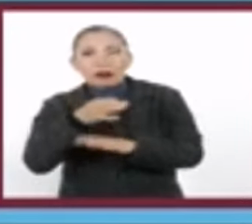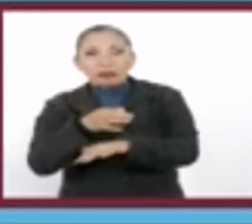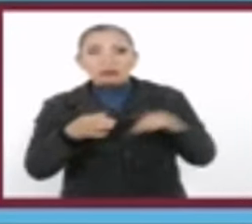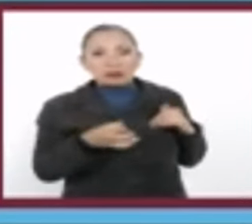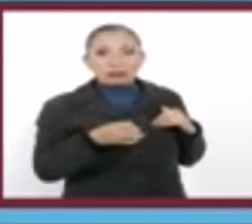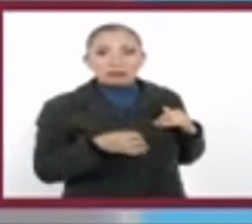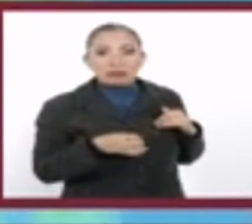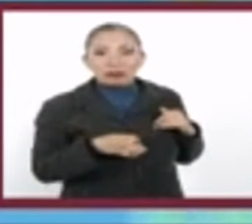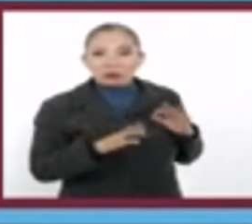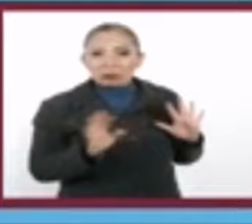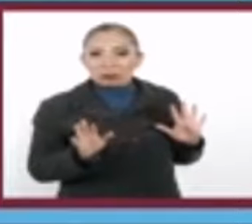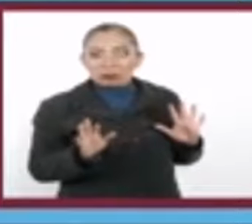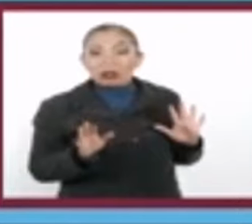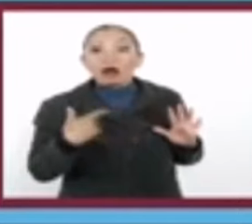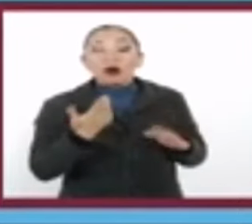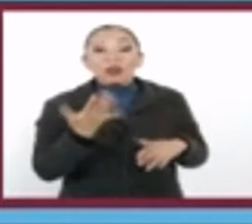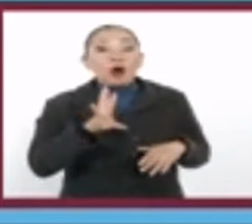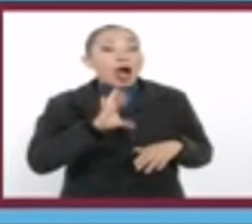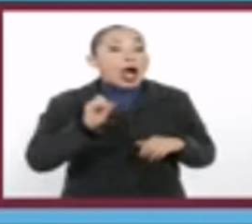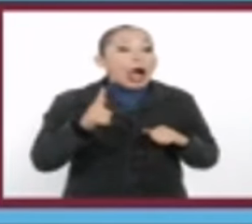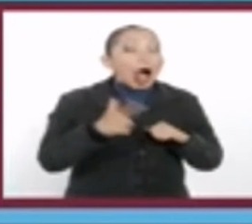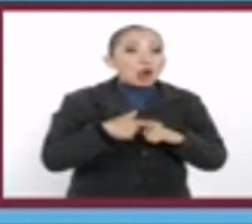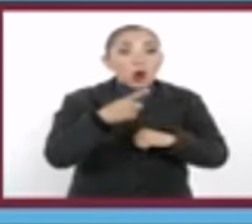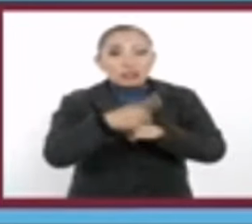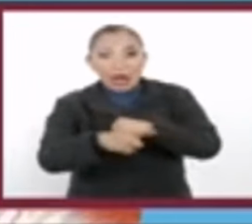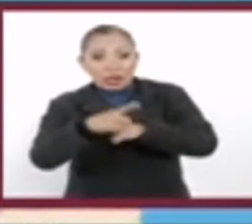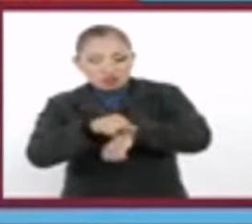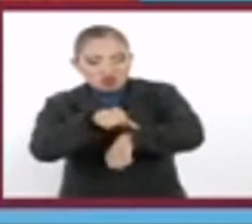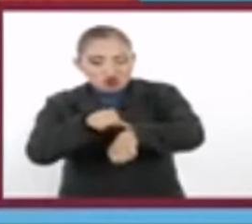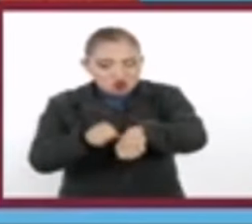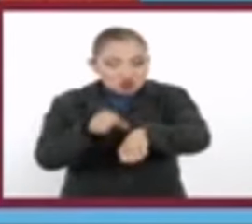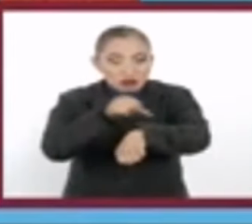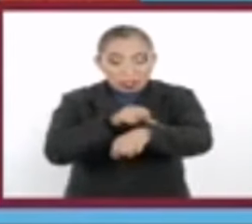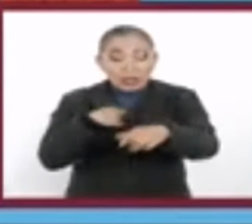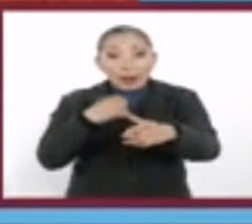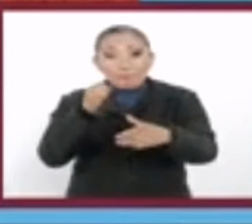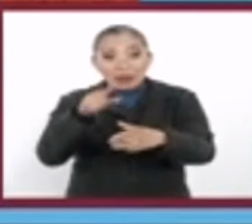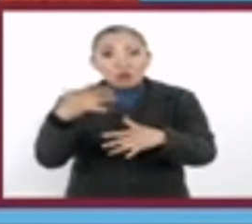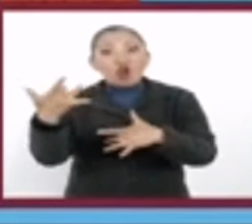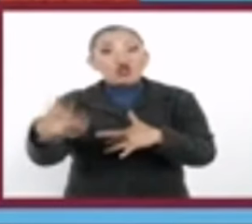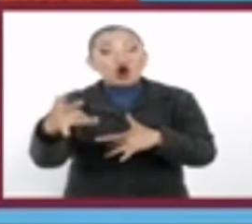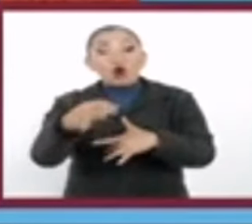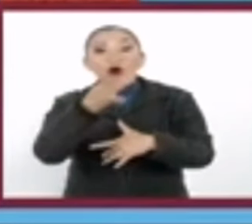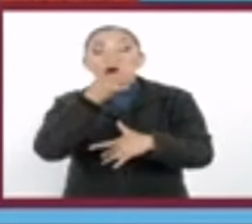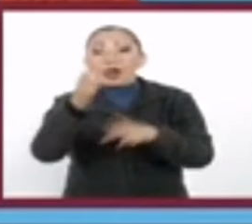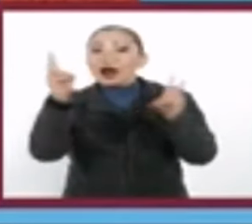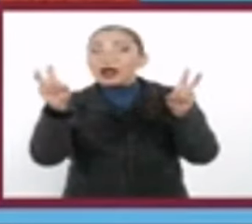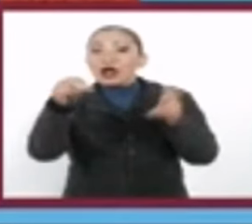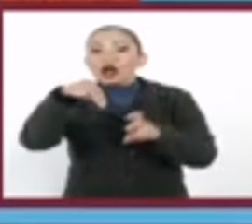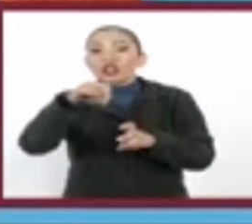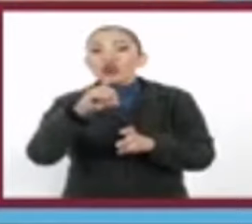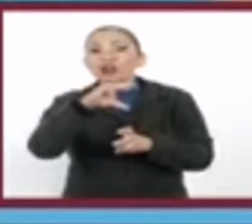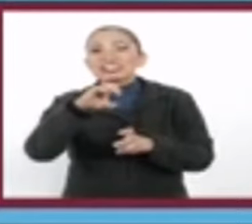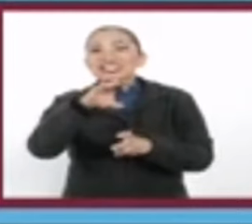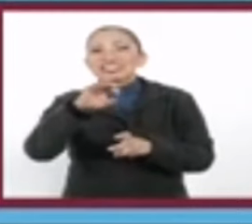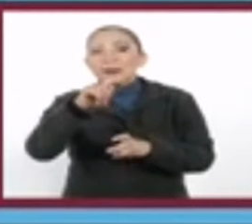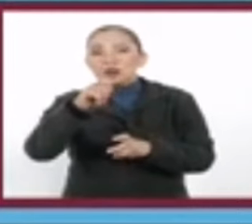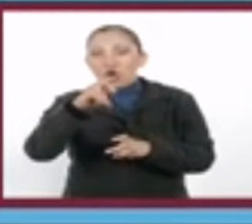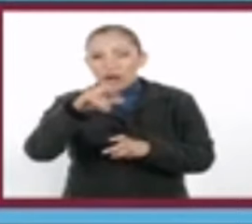reflejo. Cuando sufrimos una lesión, también participan los receptores del dolor llamados